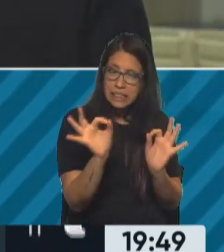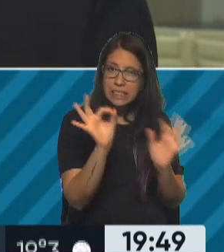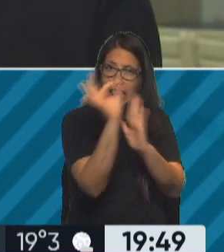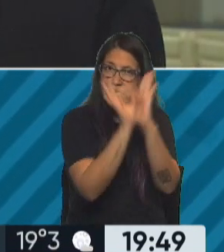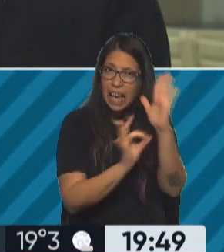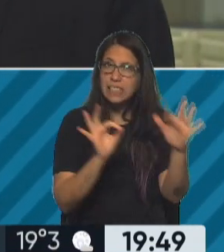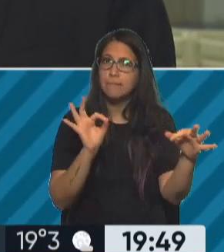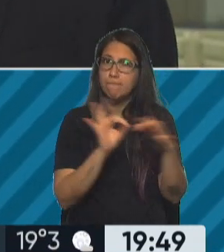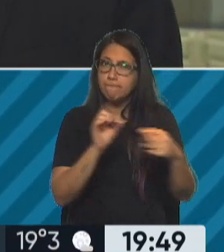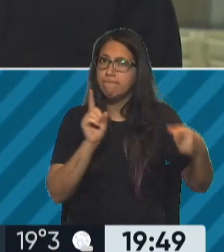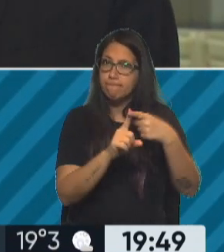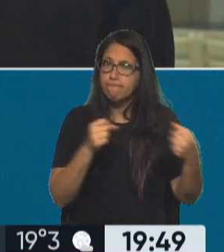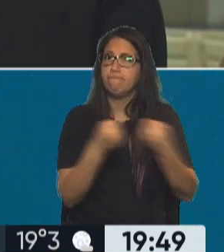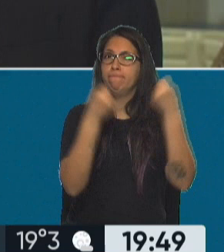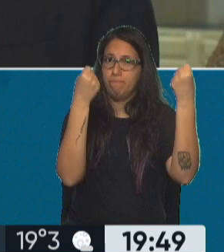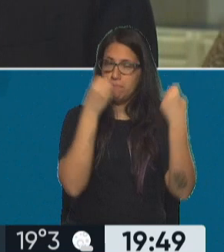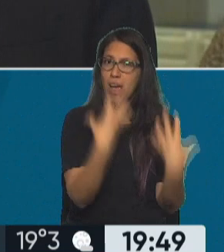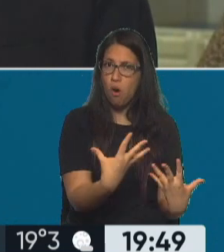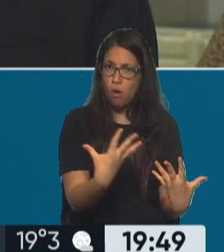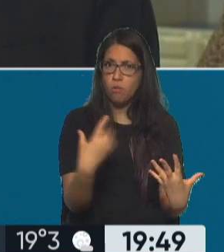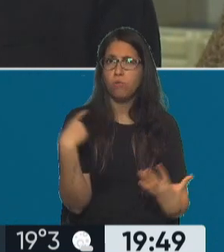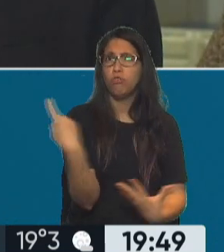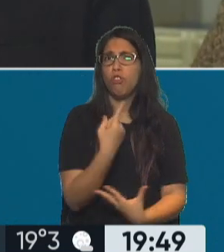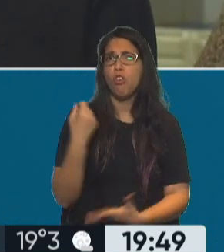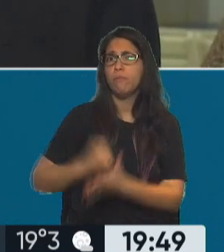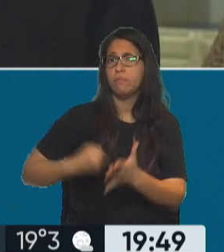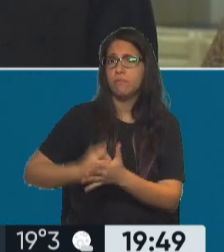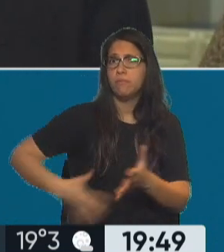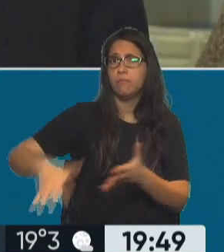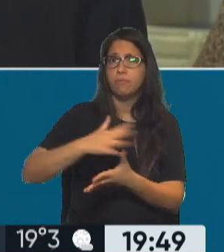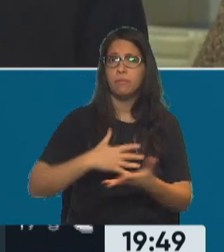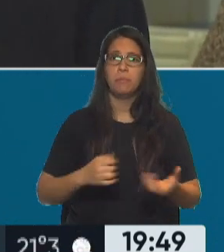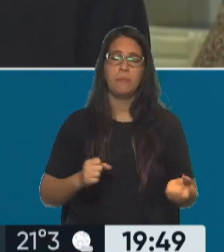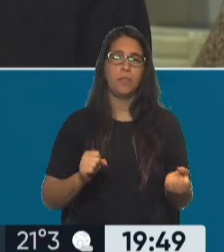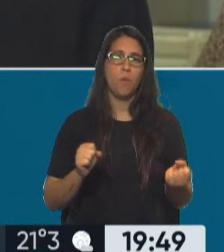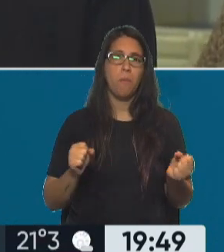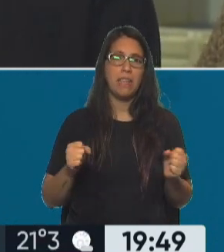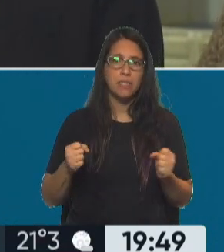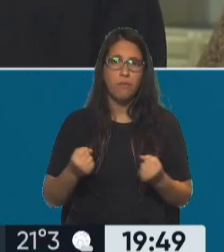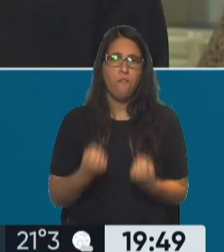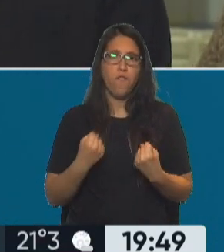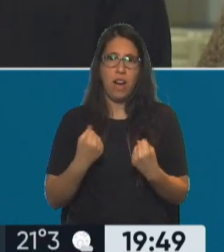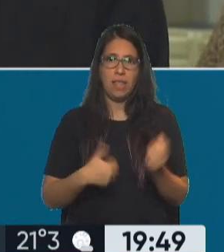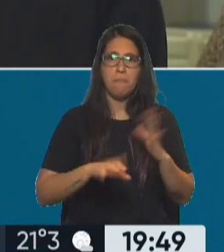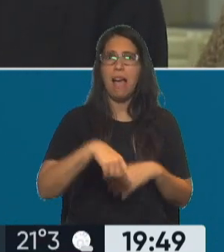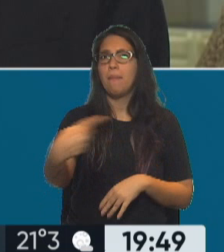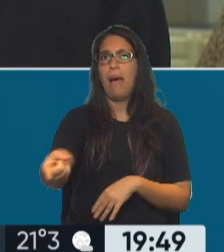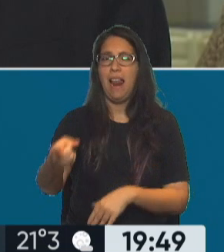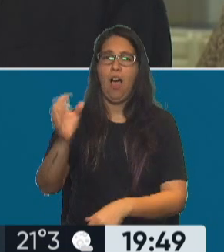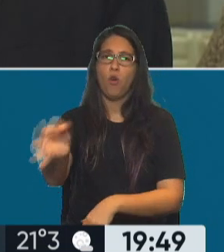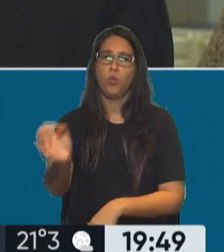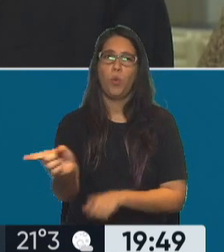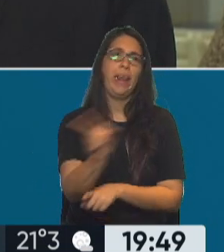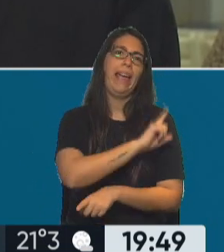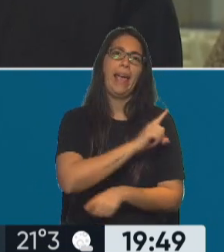nuestro estructura militante y dirigencial va a estar mucho más tensionada para el 22 de octubre que para las PASO.